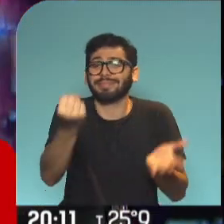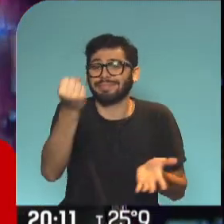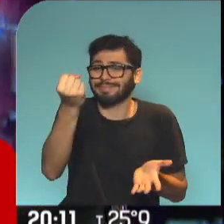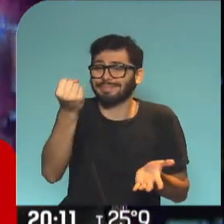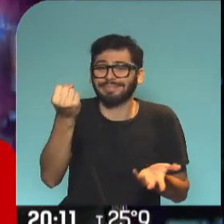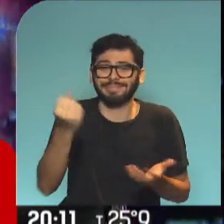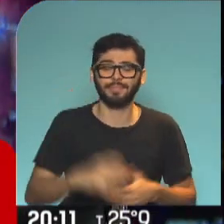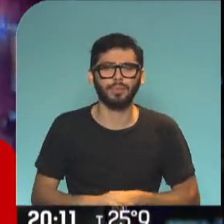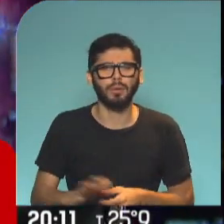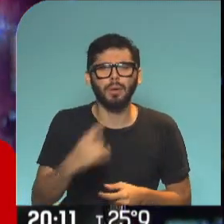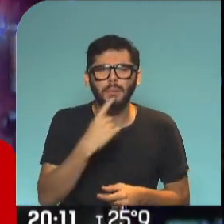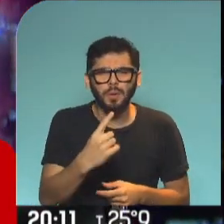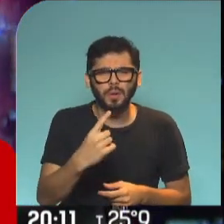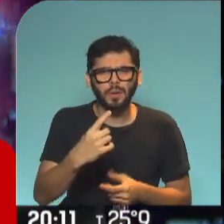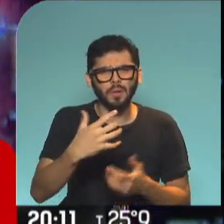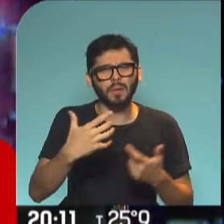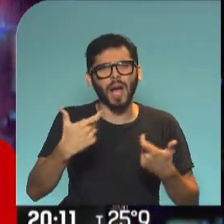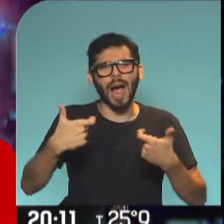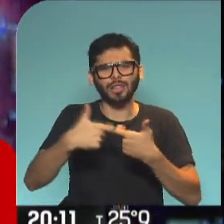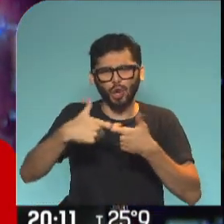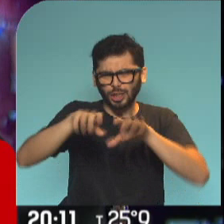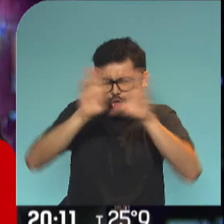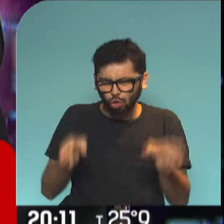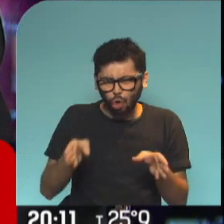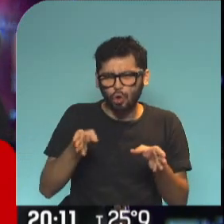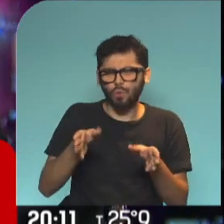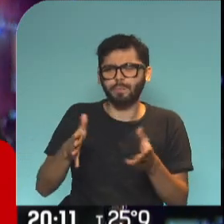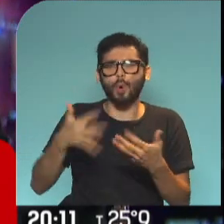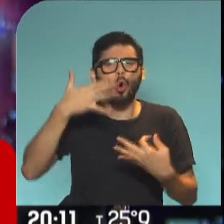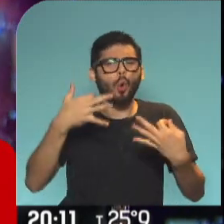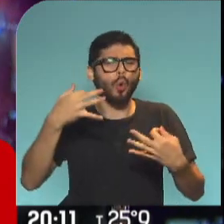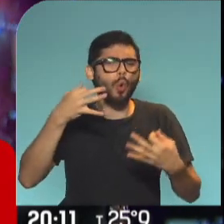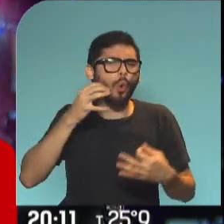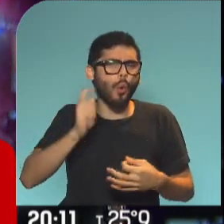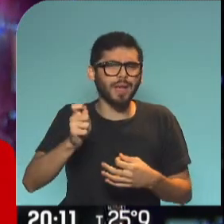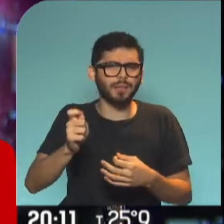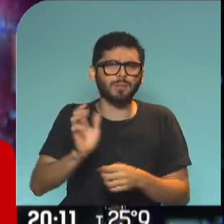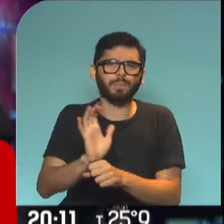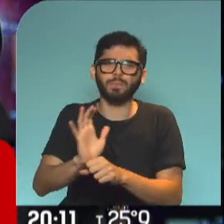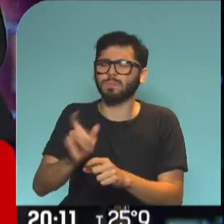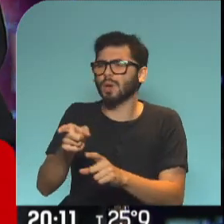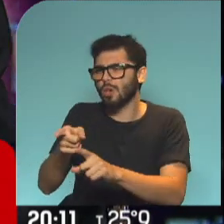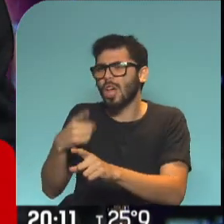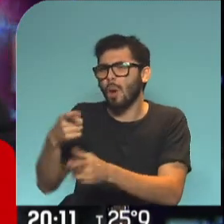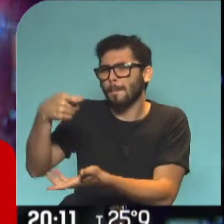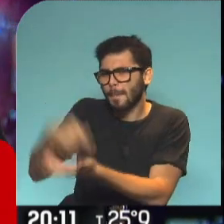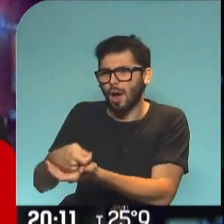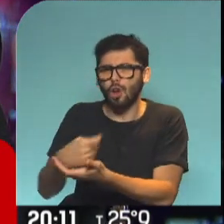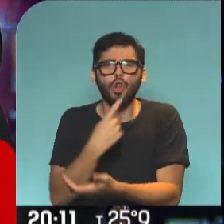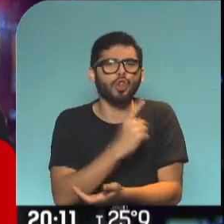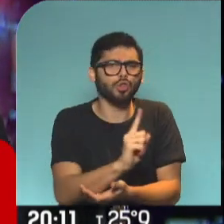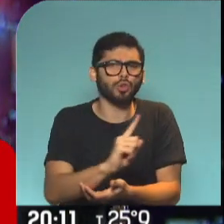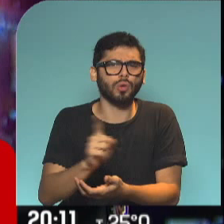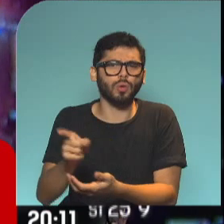pensar que la asociación de magistrados de la corporación judicial los jueces digan si éstos pagan porque nosotros no vamos